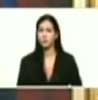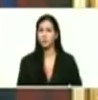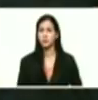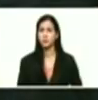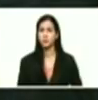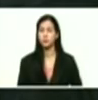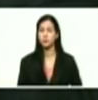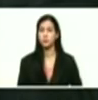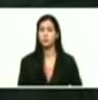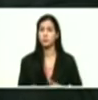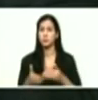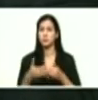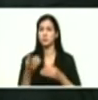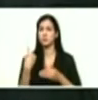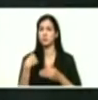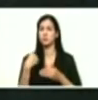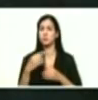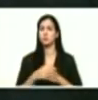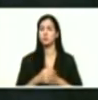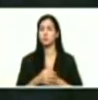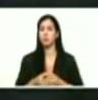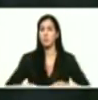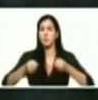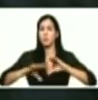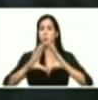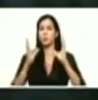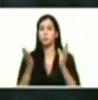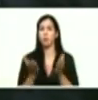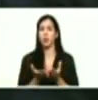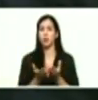al cierre estábamos haciendo seguimiento del mercado mundial